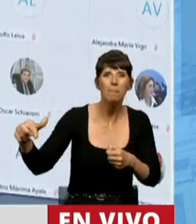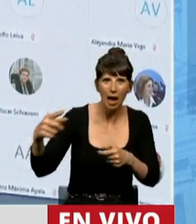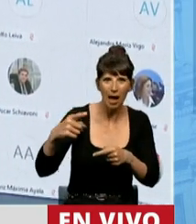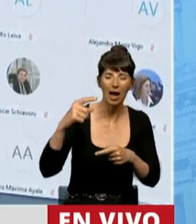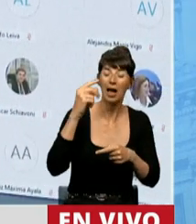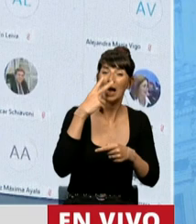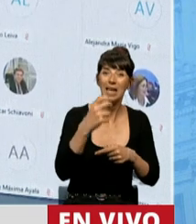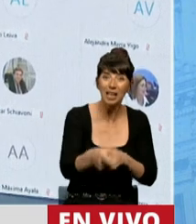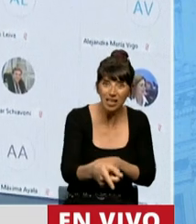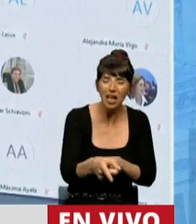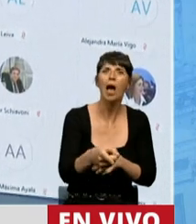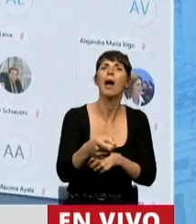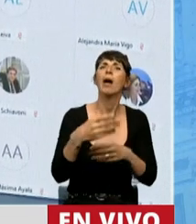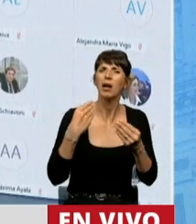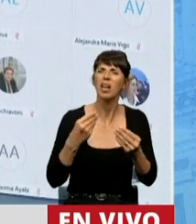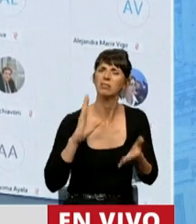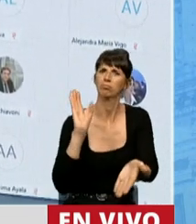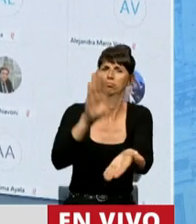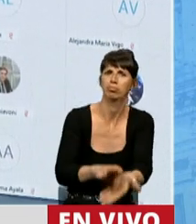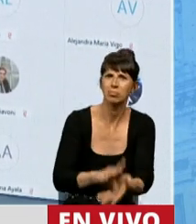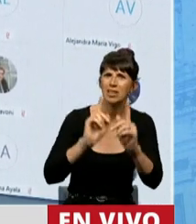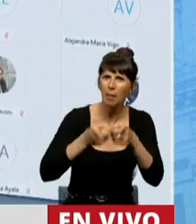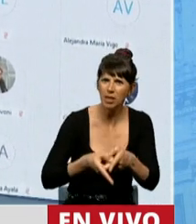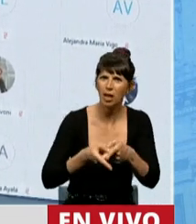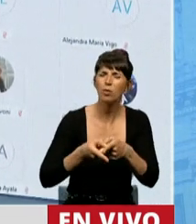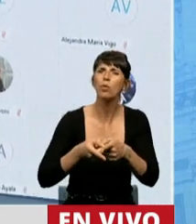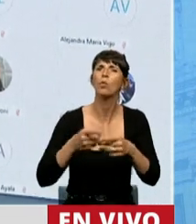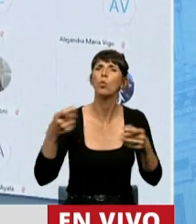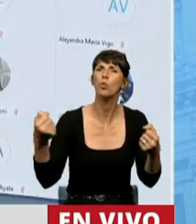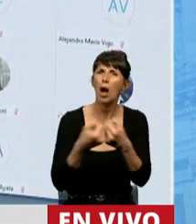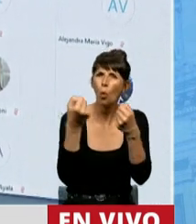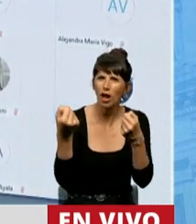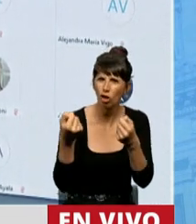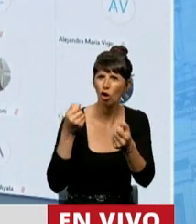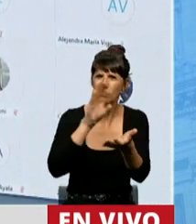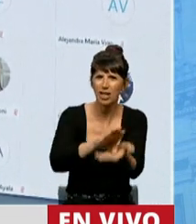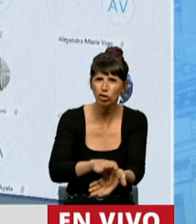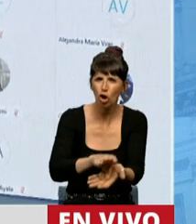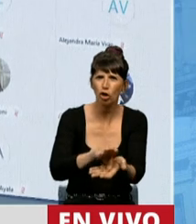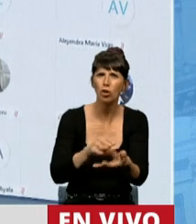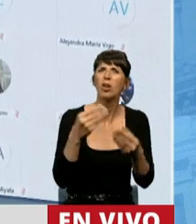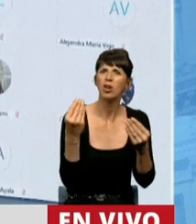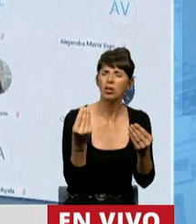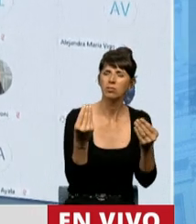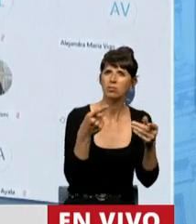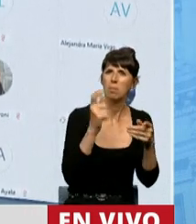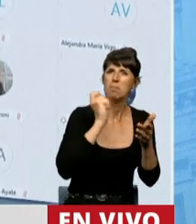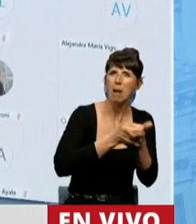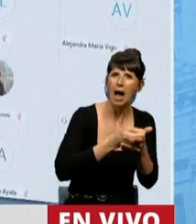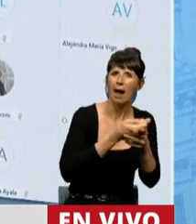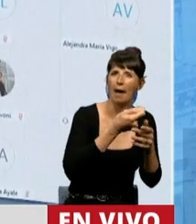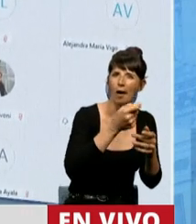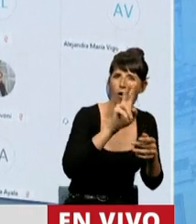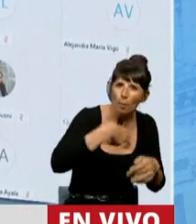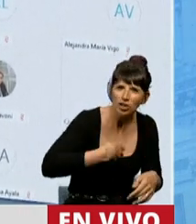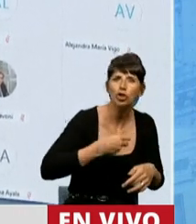Argentina en medio de una fusión el comité de inversiones pagaba comisiones compraba